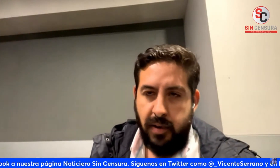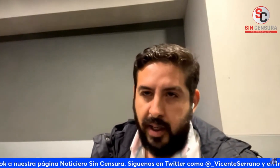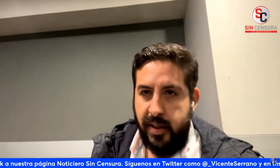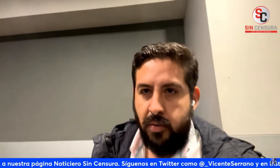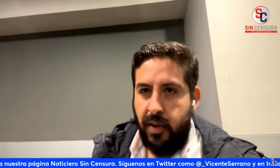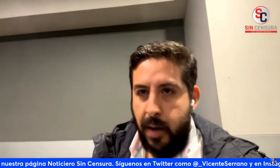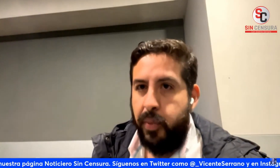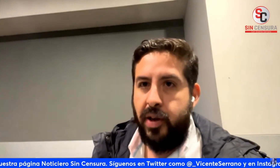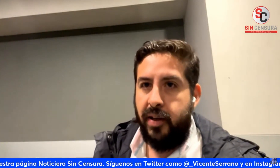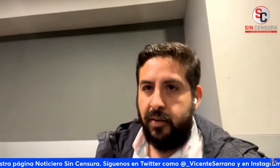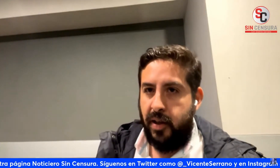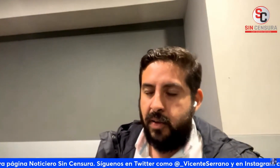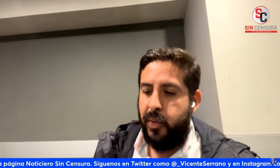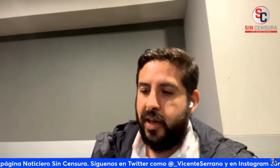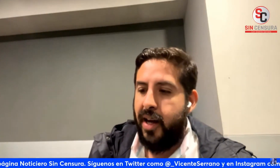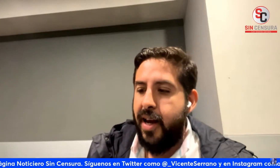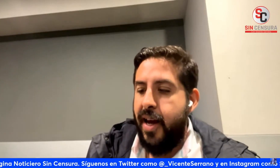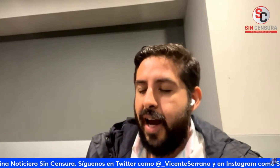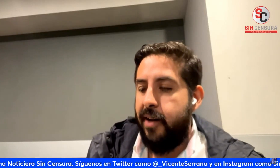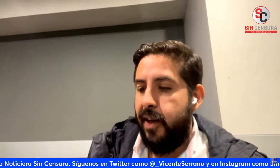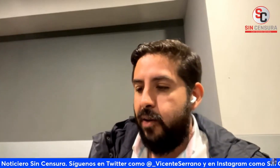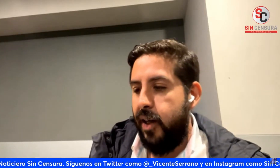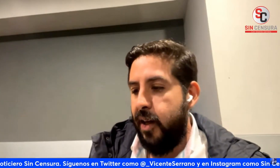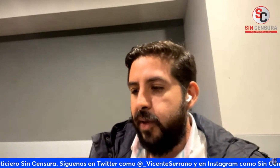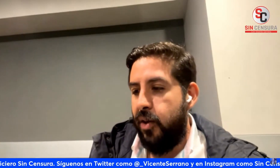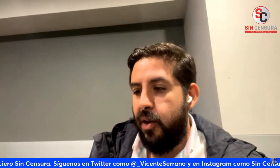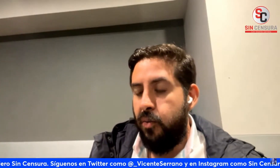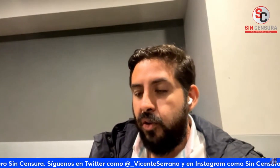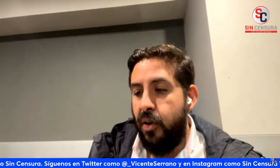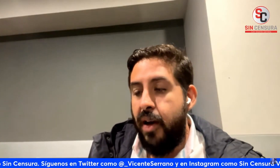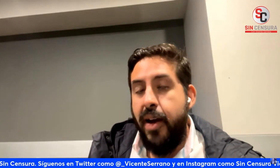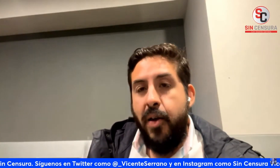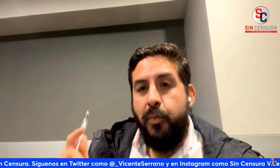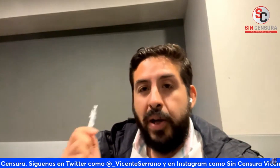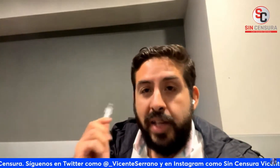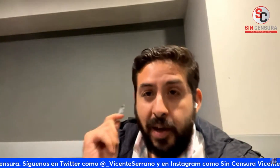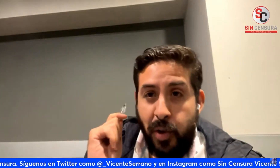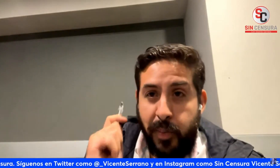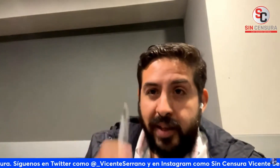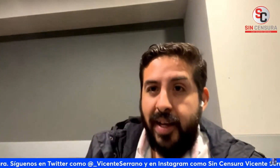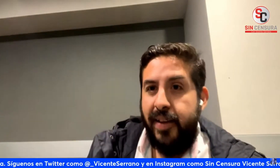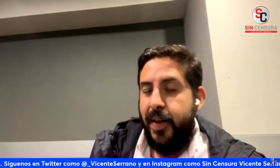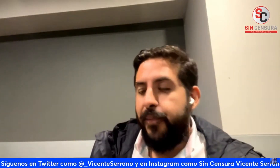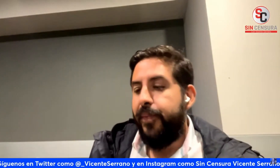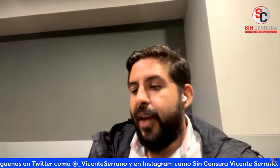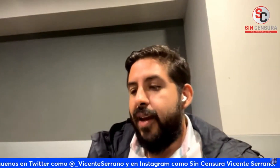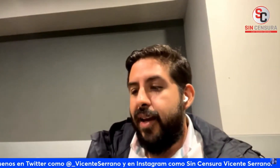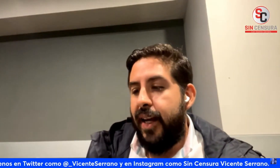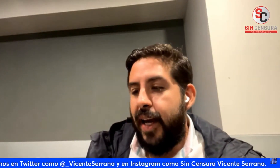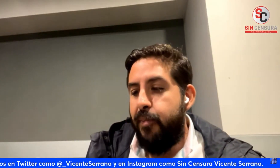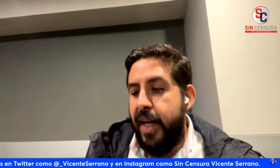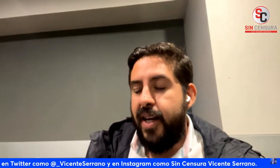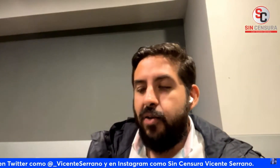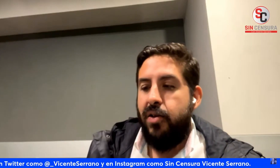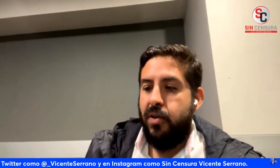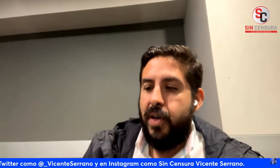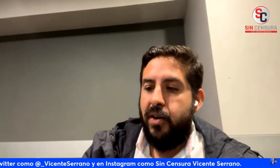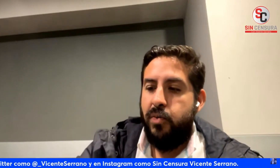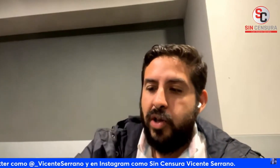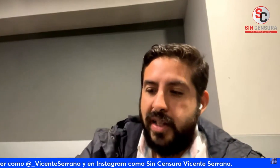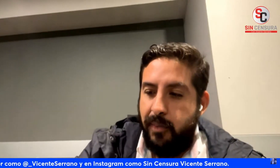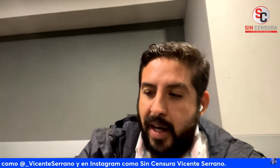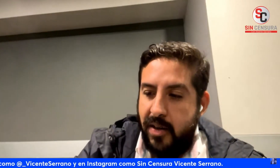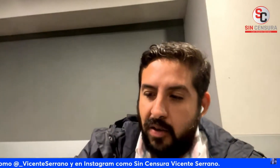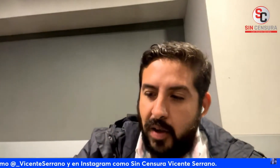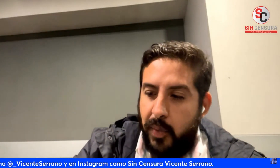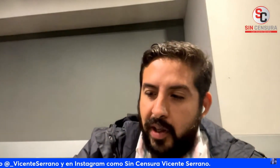línea 1, que es un gran proyecto que nos va a poner a nivel de cualquier metro del mundo. Pero sigue muy pendiente qué pasa con los